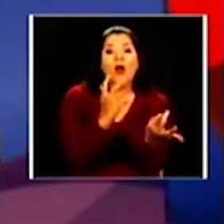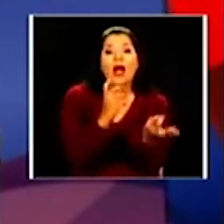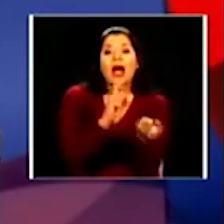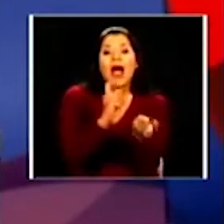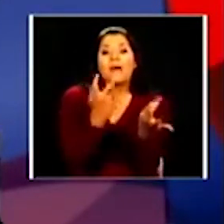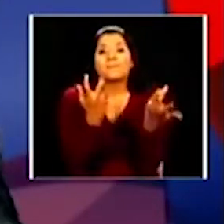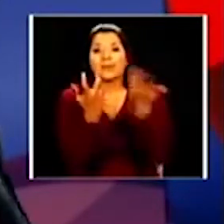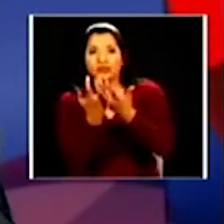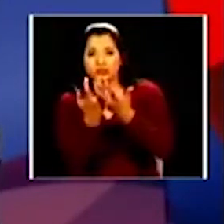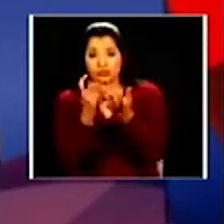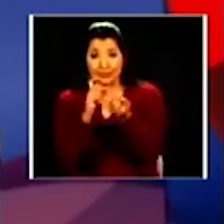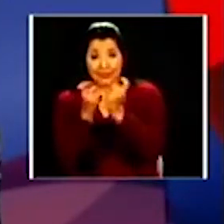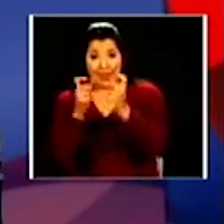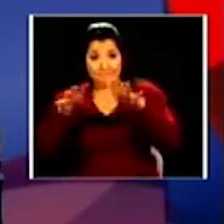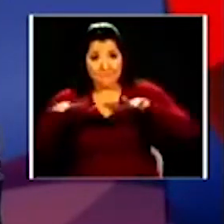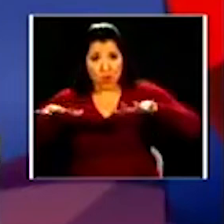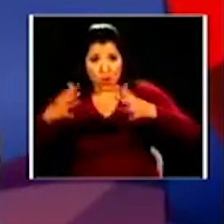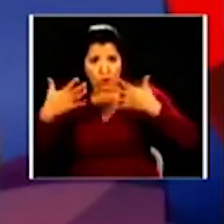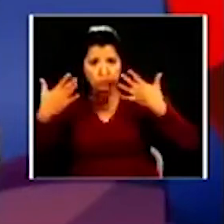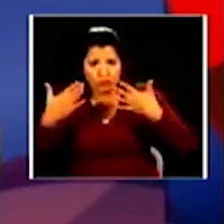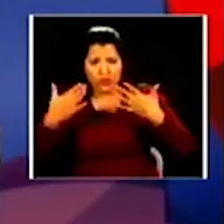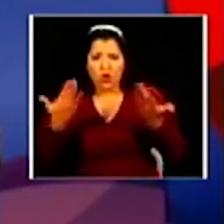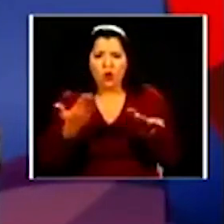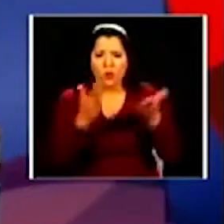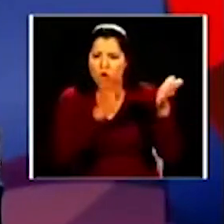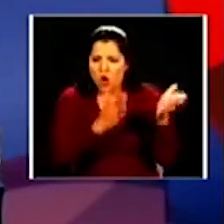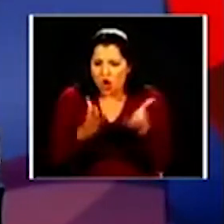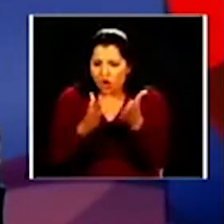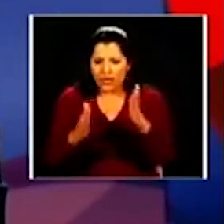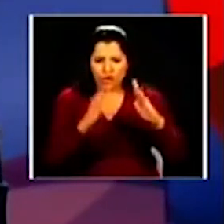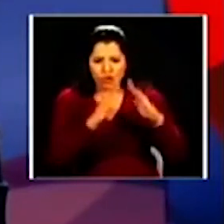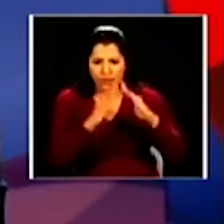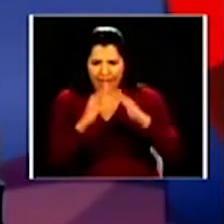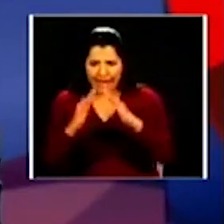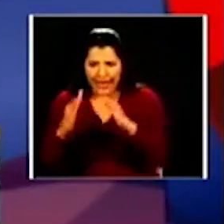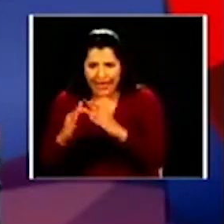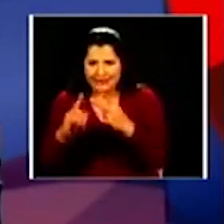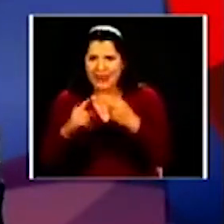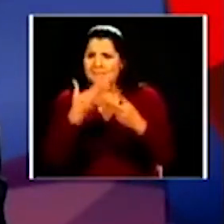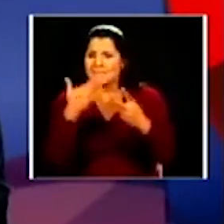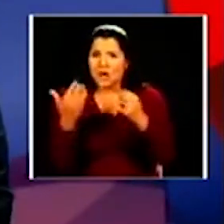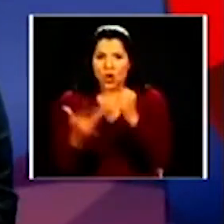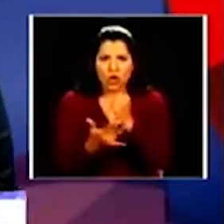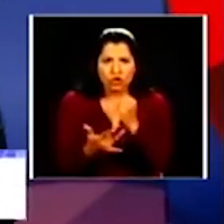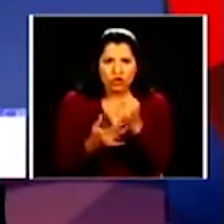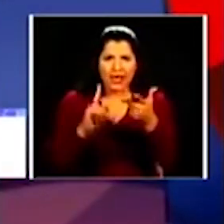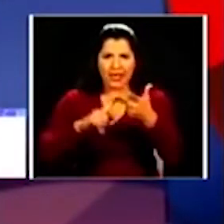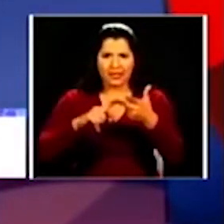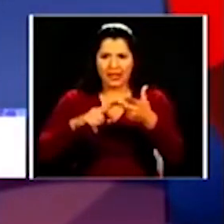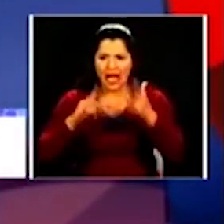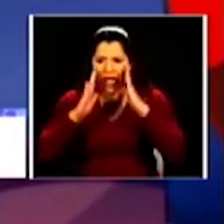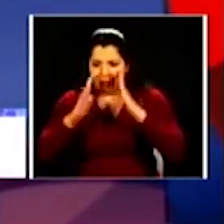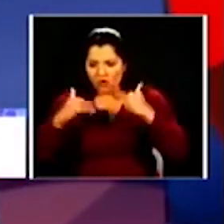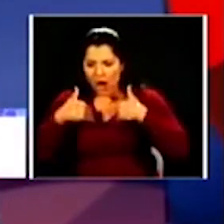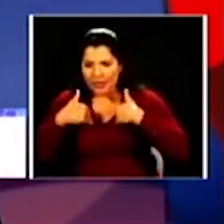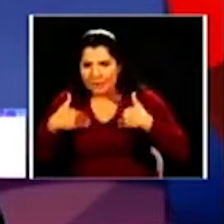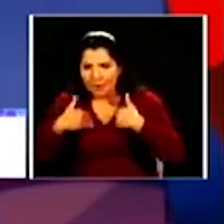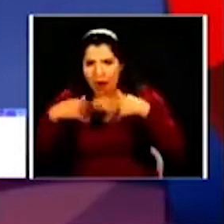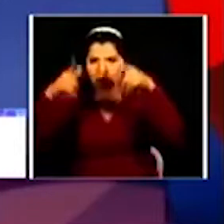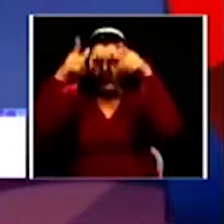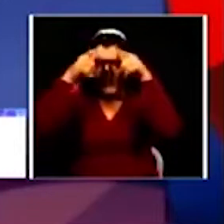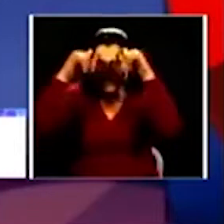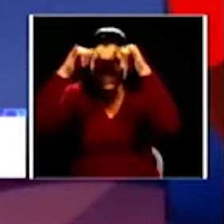eso requiere ordenamiento urbano, mejores prácticas, una ganadería y una agricultura adaptada al cambio climático que además nos hace